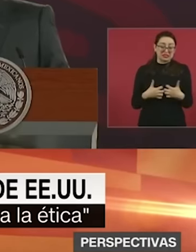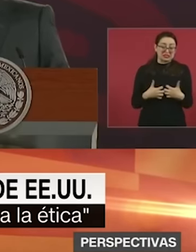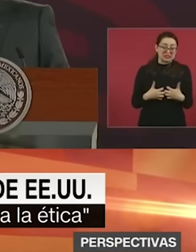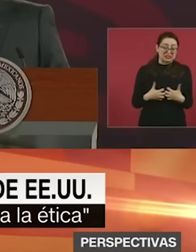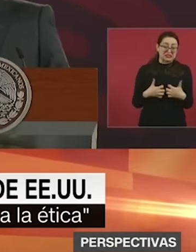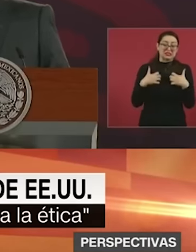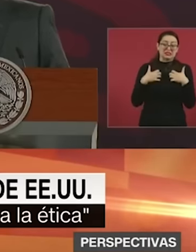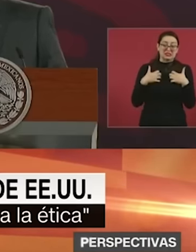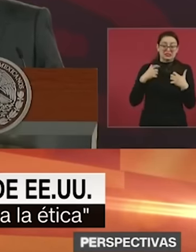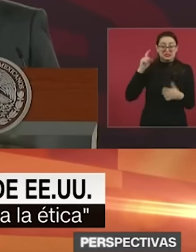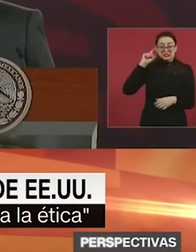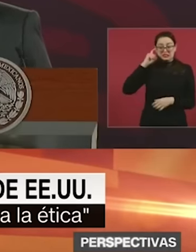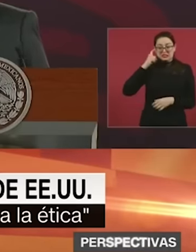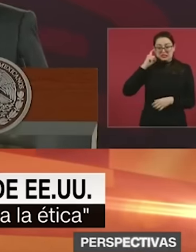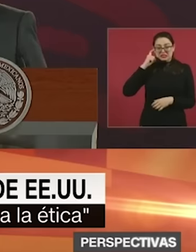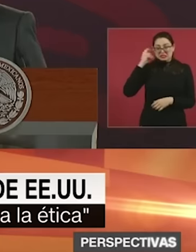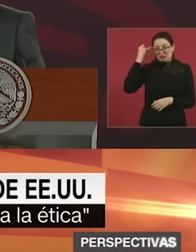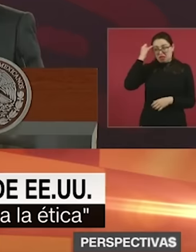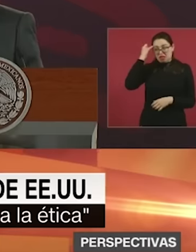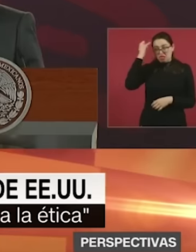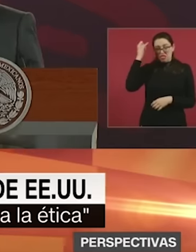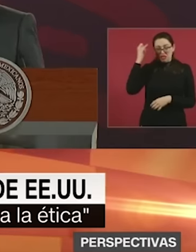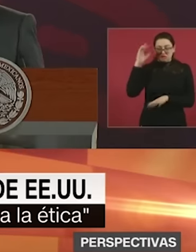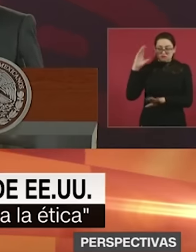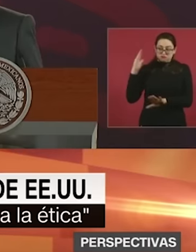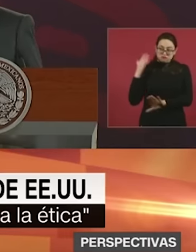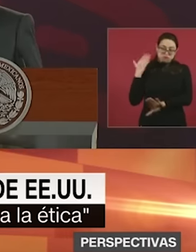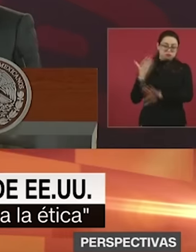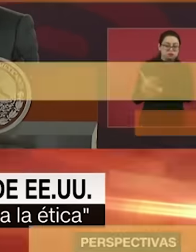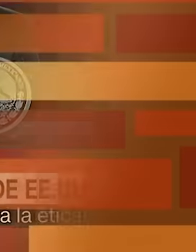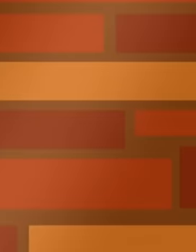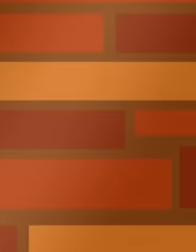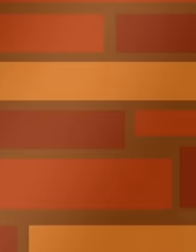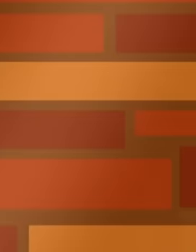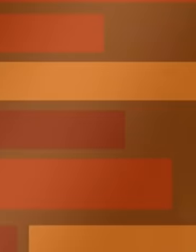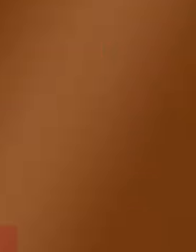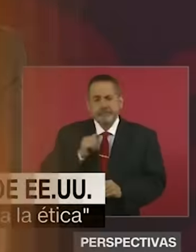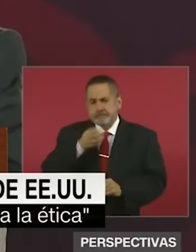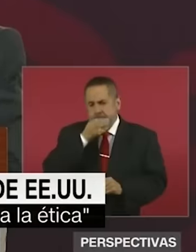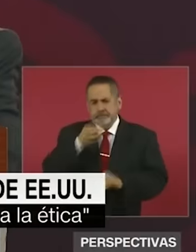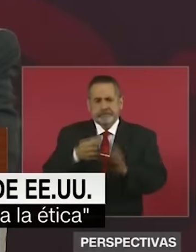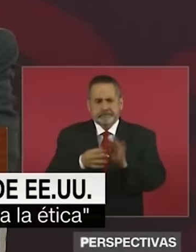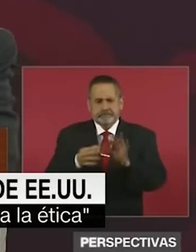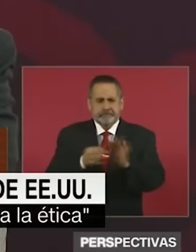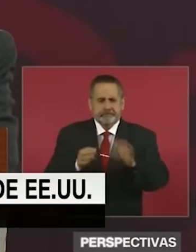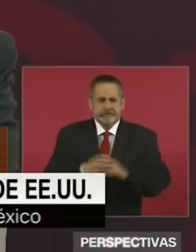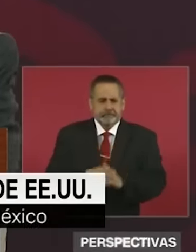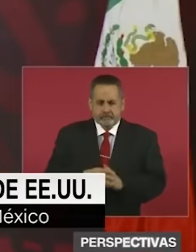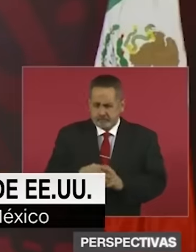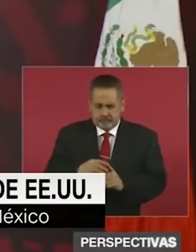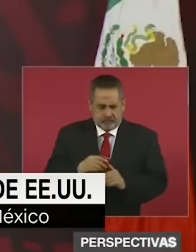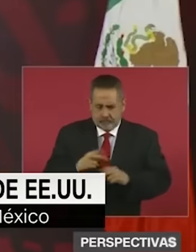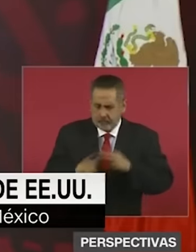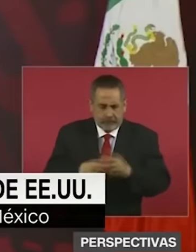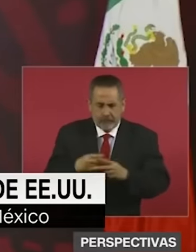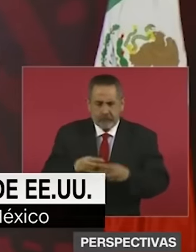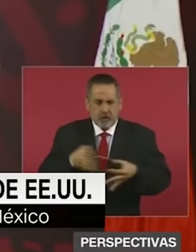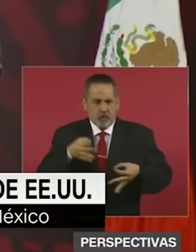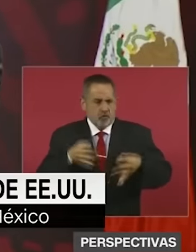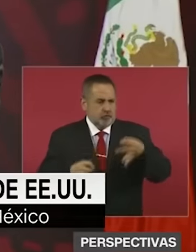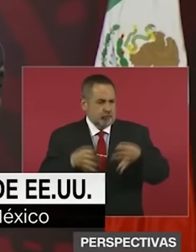2 de junio escuchemos lo que dijo el presidente que no voy a llevar a cabo ningún